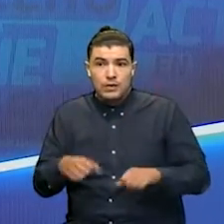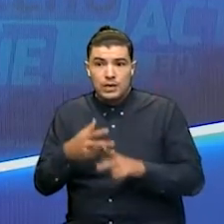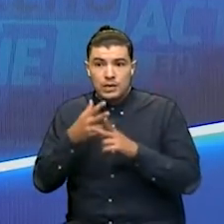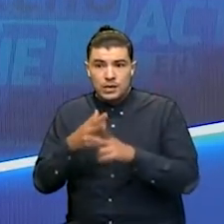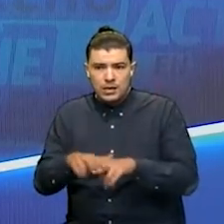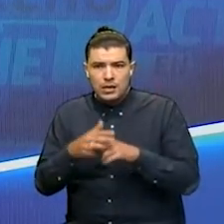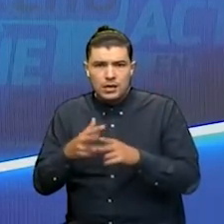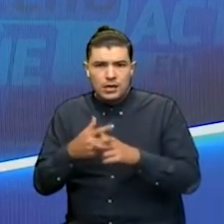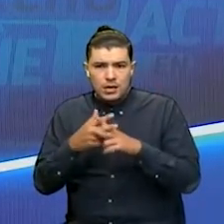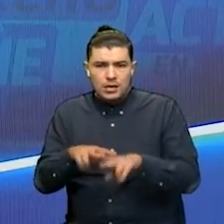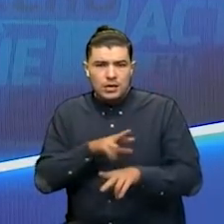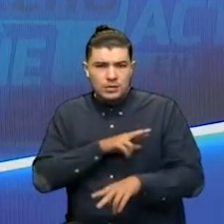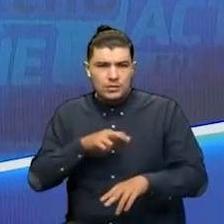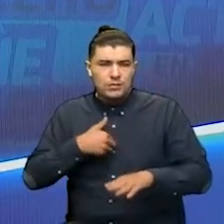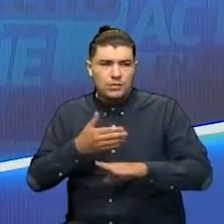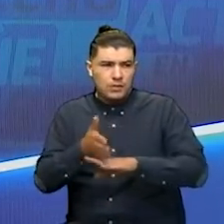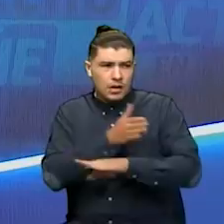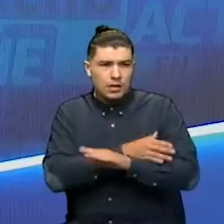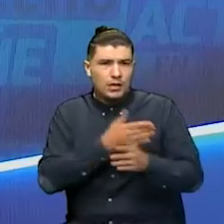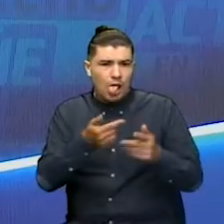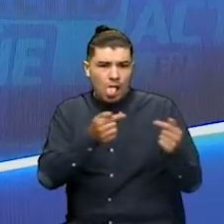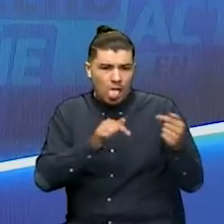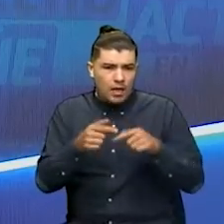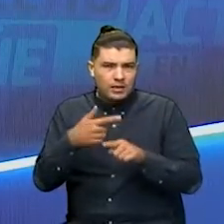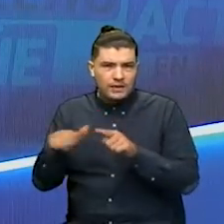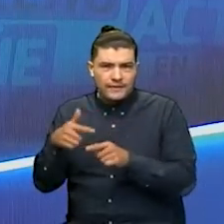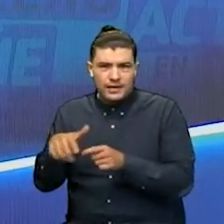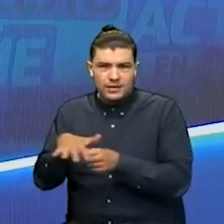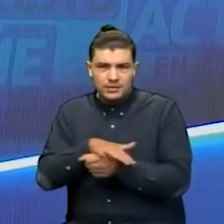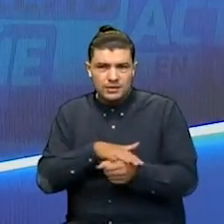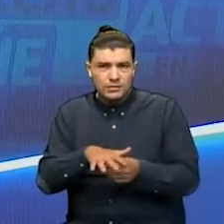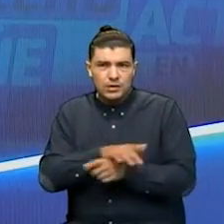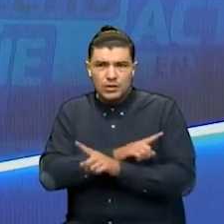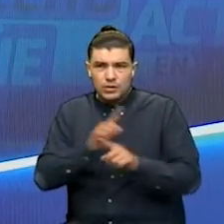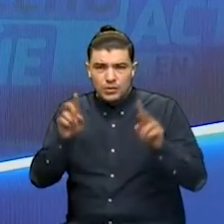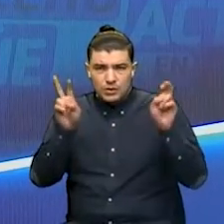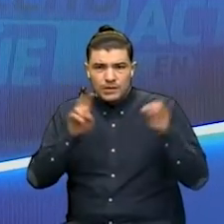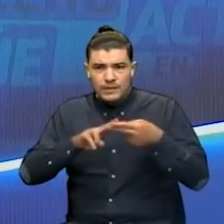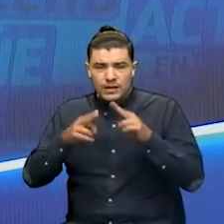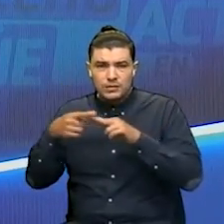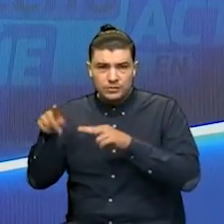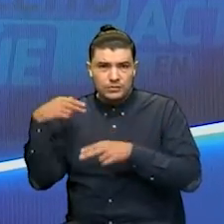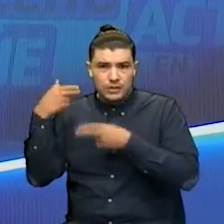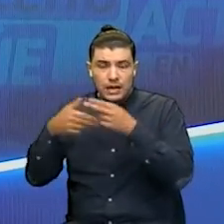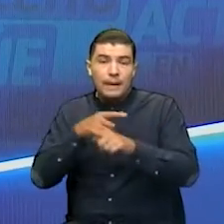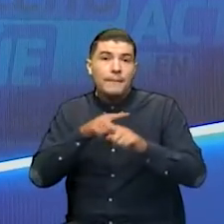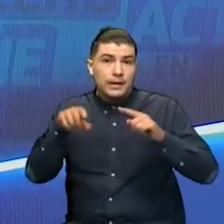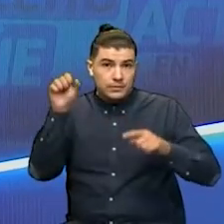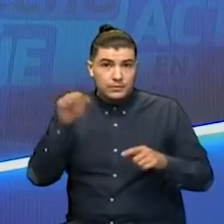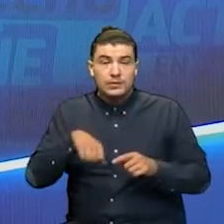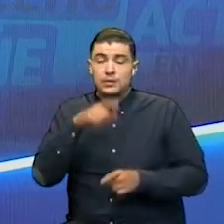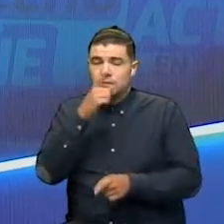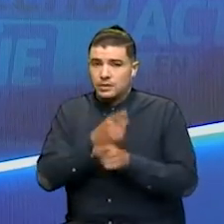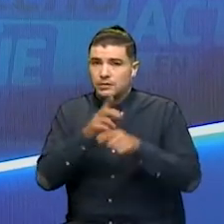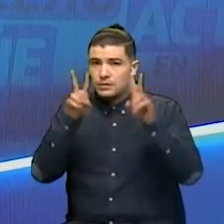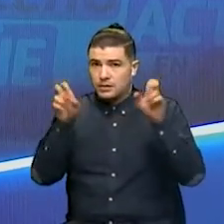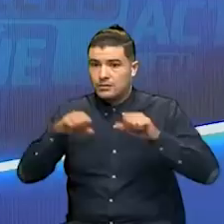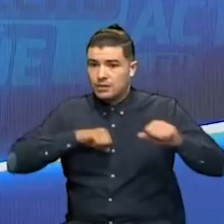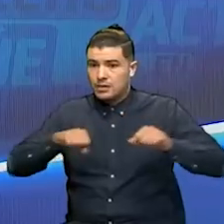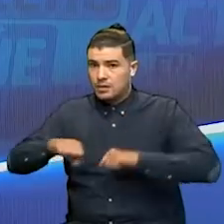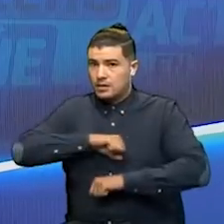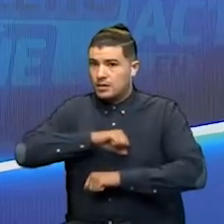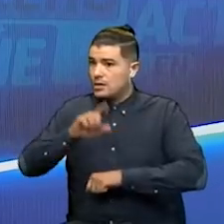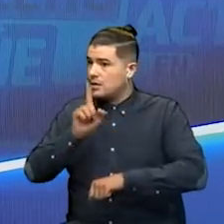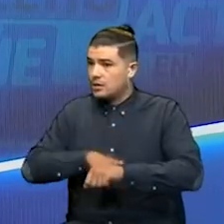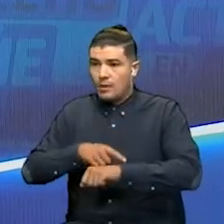mantenimiento y lo hemos debatido en otros programas con otro tipo de situaciones, no directamente con el tema de herencias, pero es importante actuar y no dejar pasar el